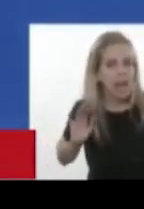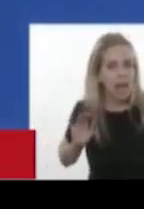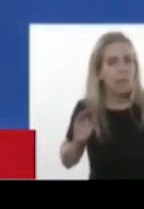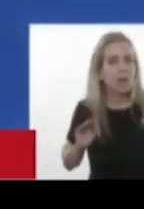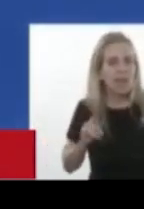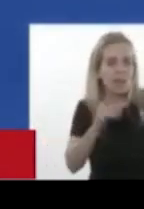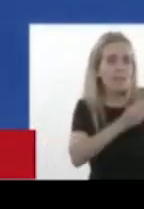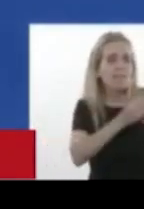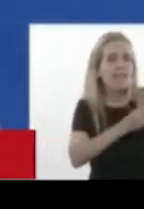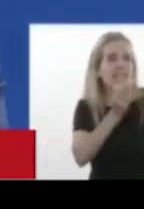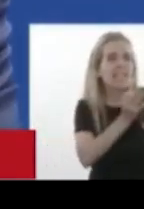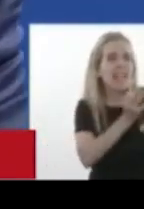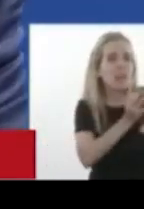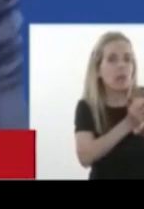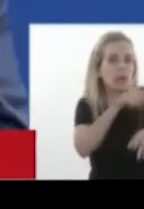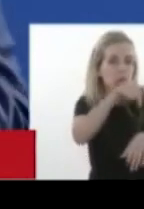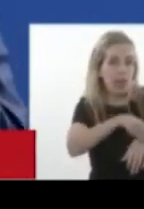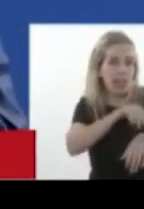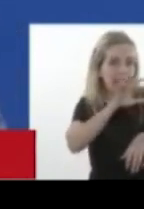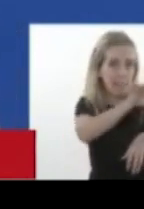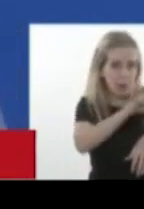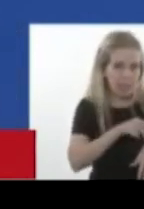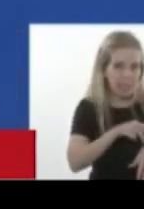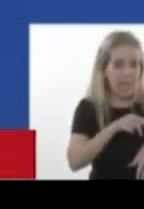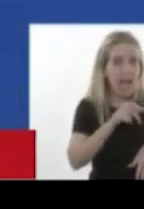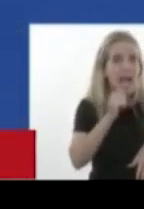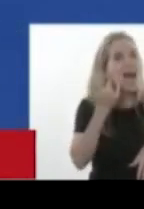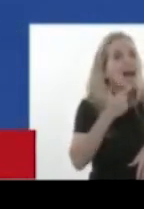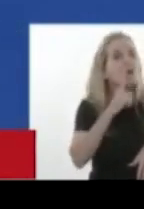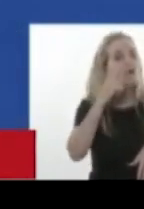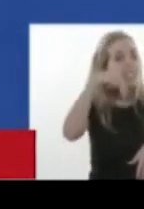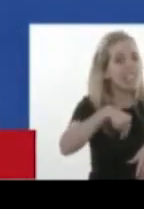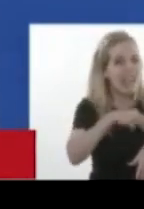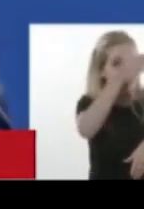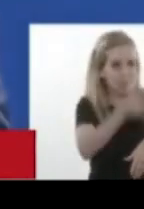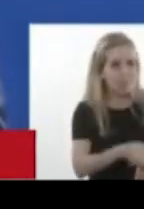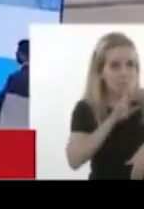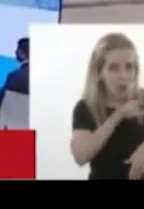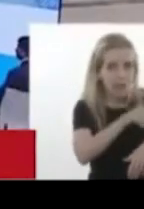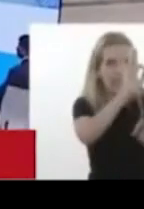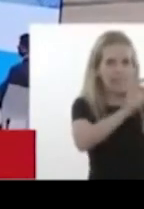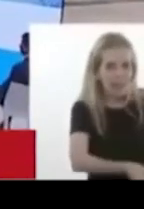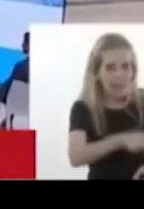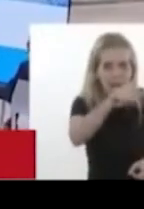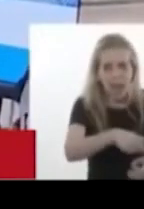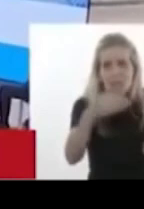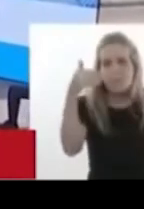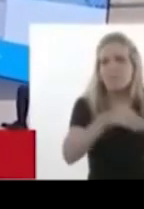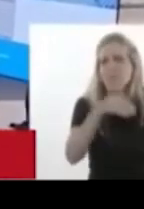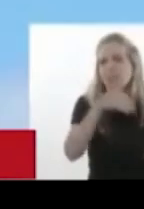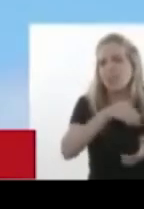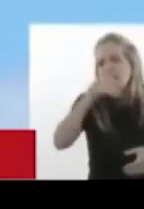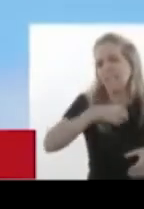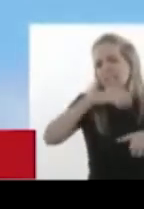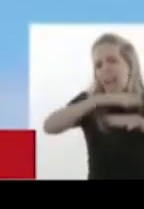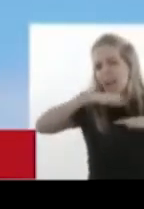que es ministra de Educación en esta provincia, sabe que en esta provincia hay millones de chicos en